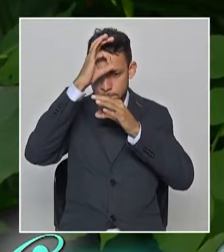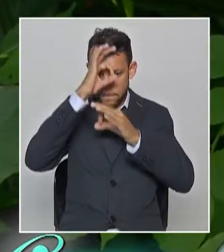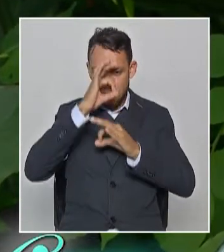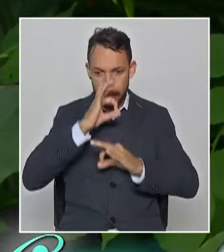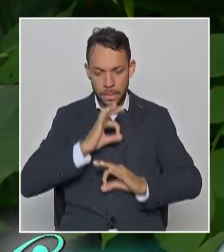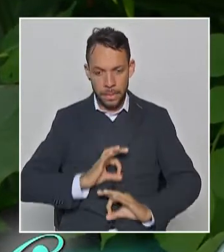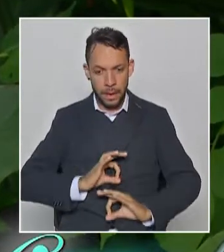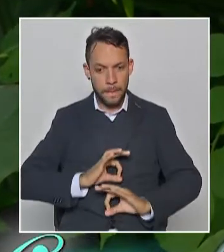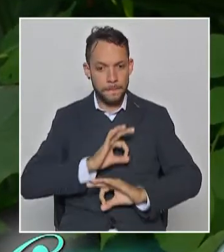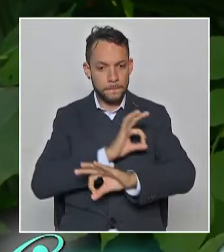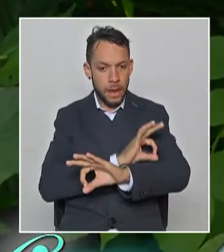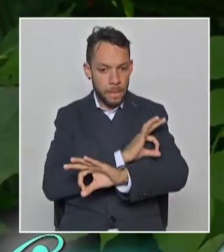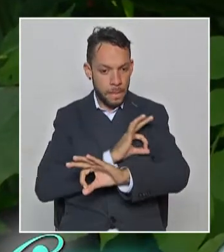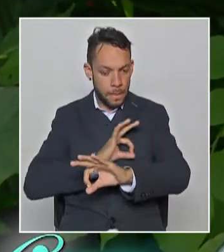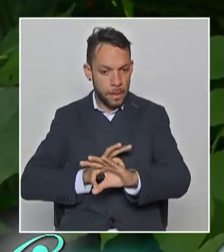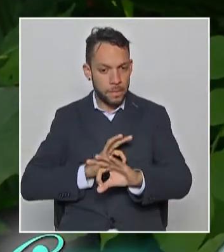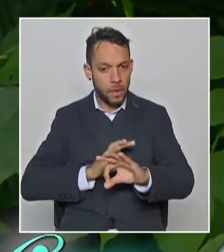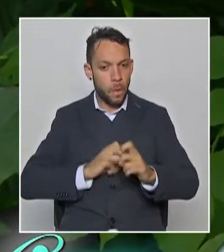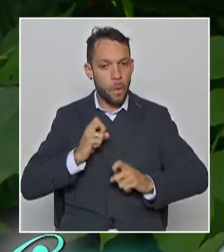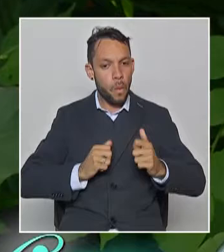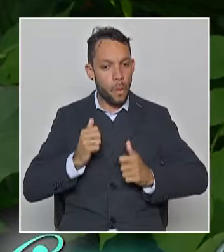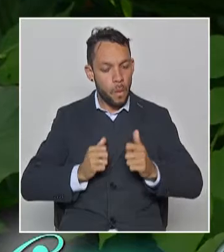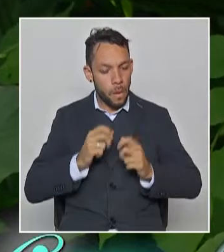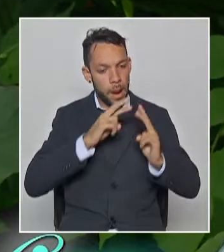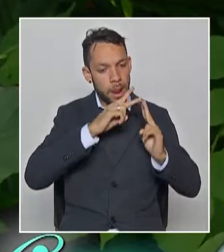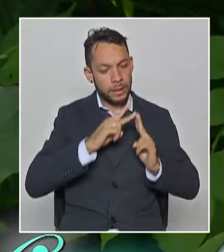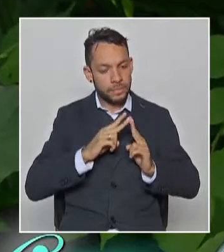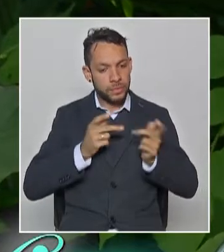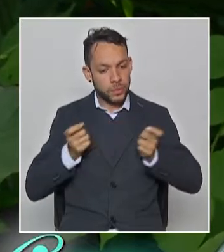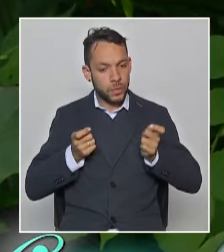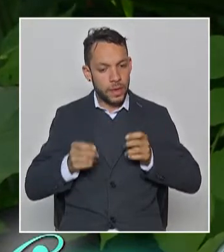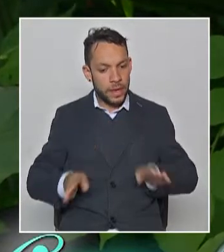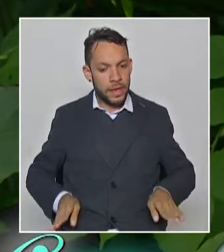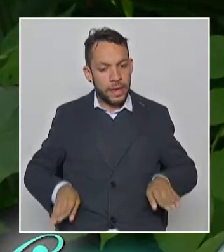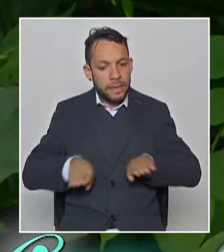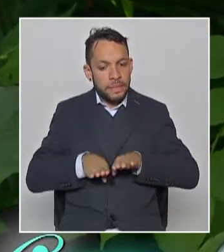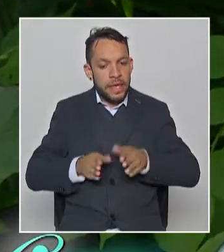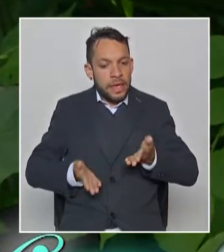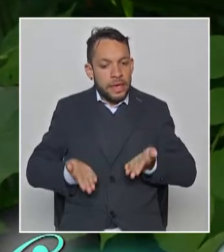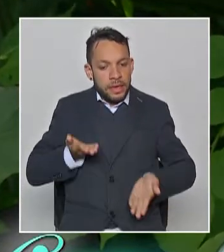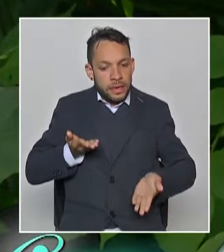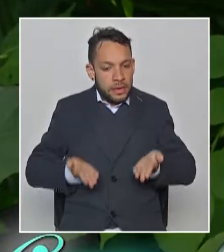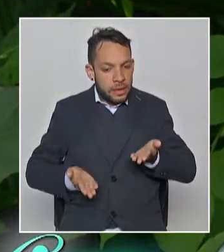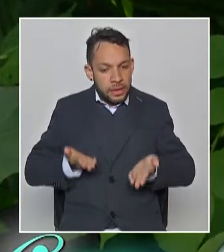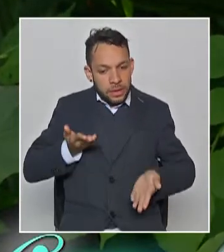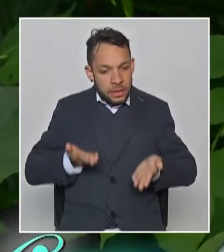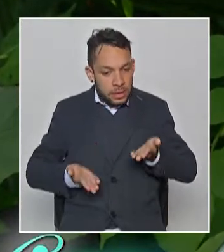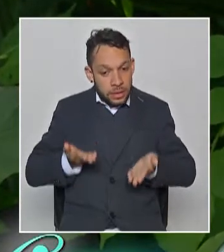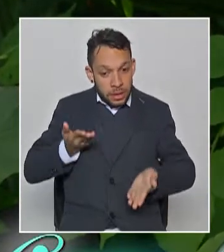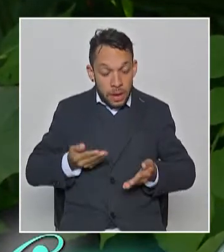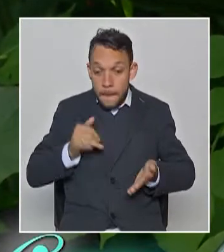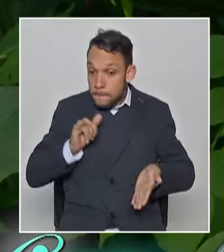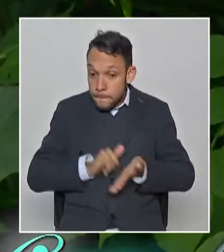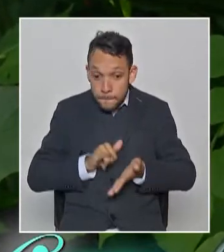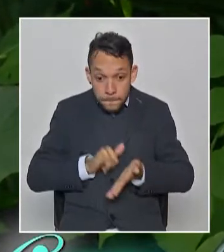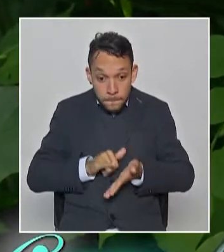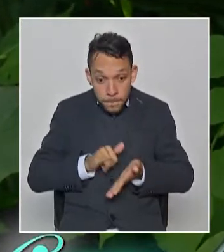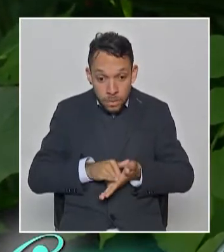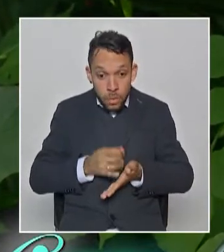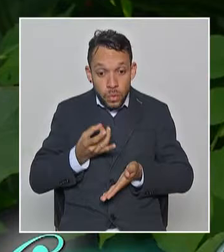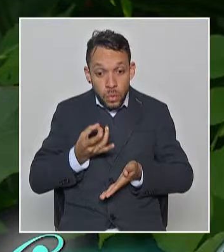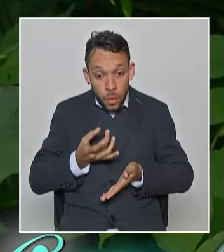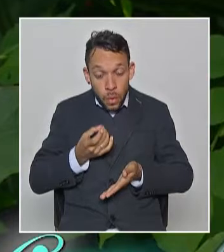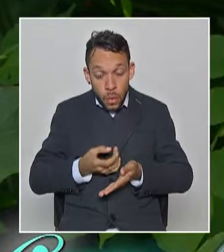trabajaron algún otro punto que le ayude, digamos, a desinflamar, no necesariamente ahí en el punto, porque muchas